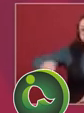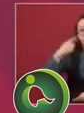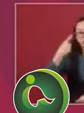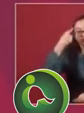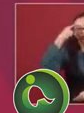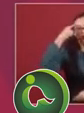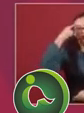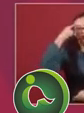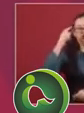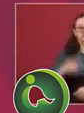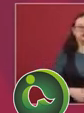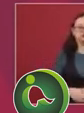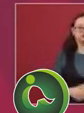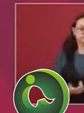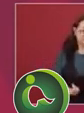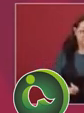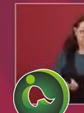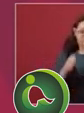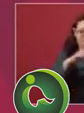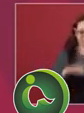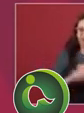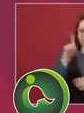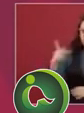y les pongo el ejemplo de poza rica